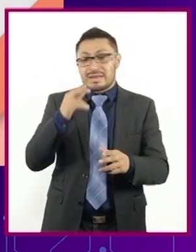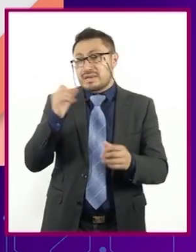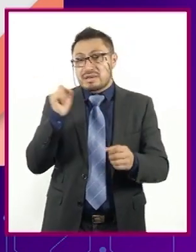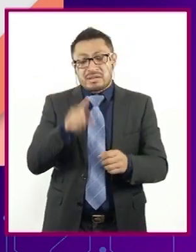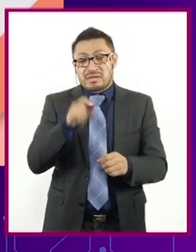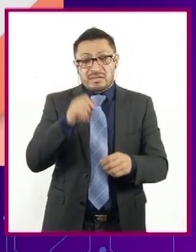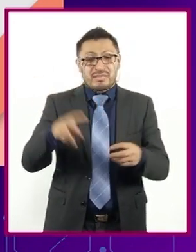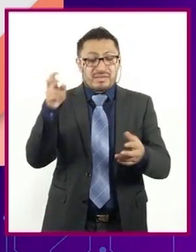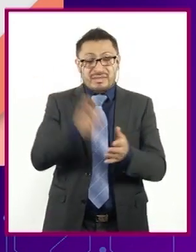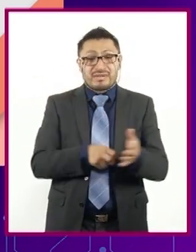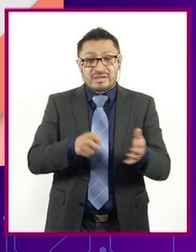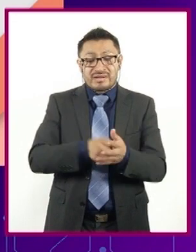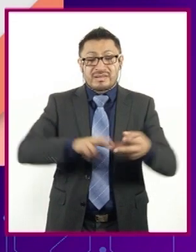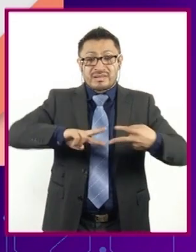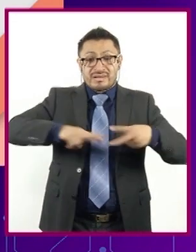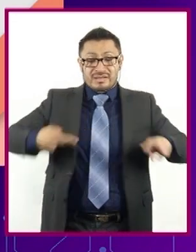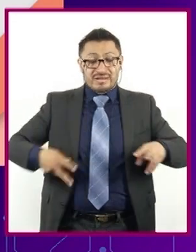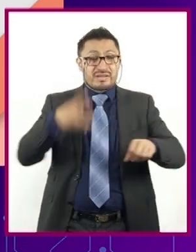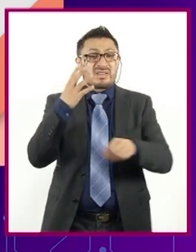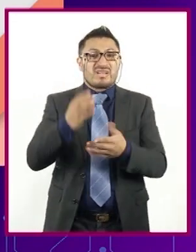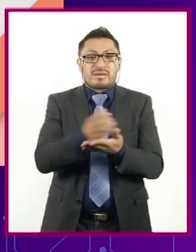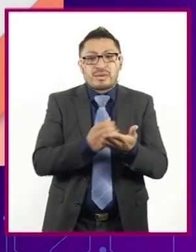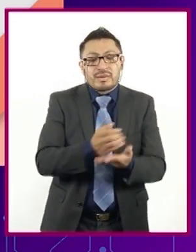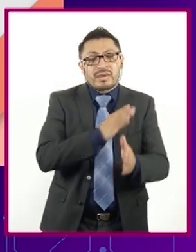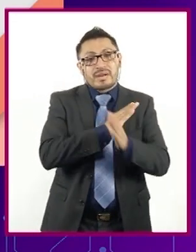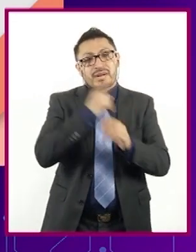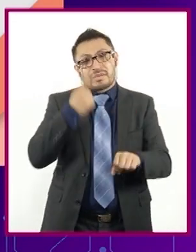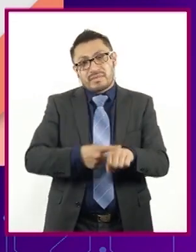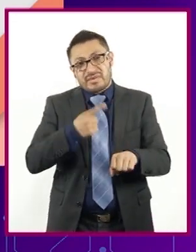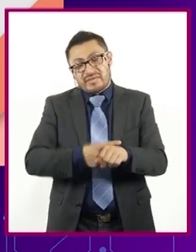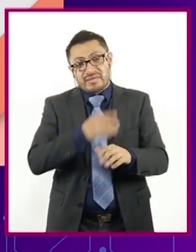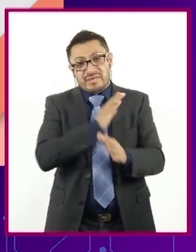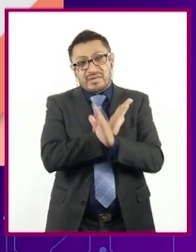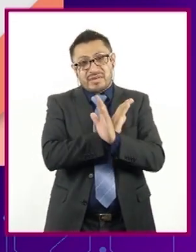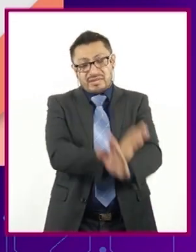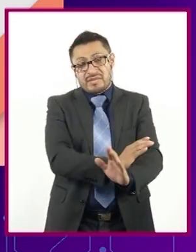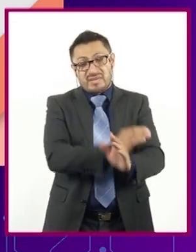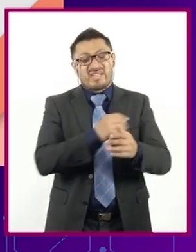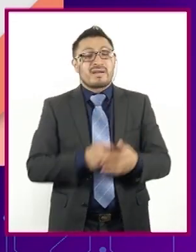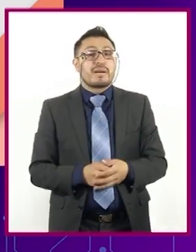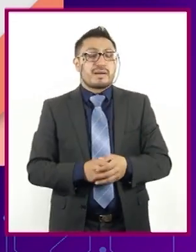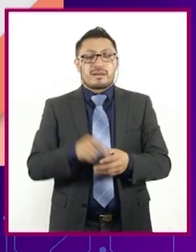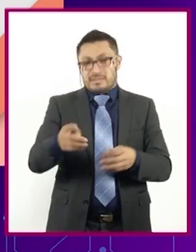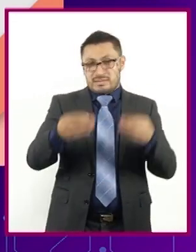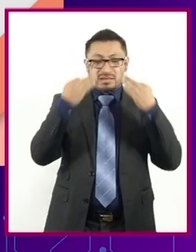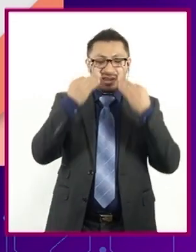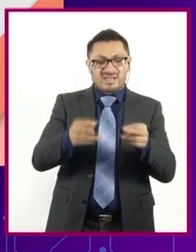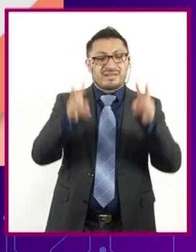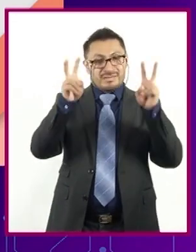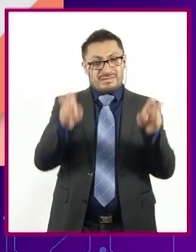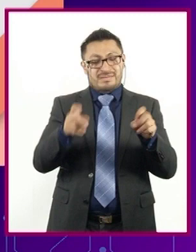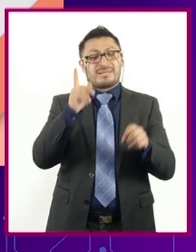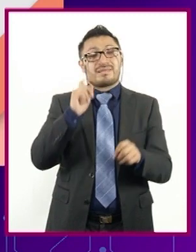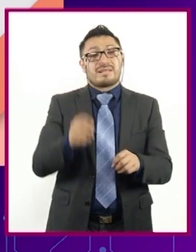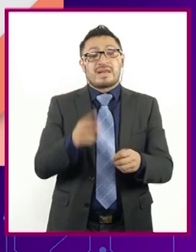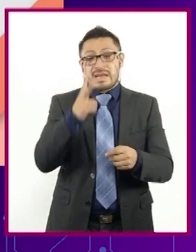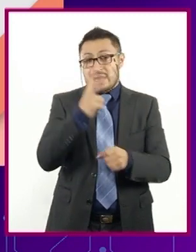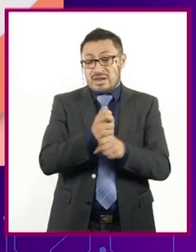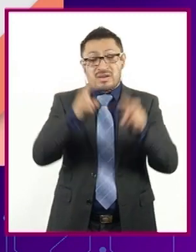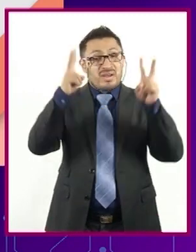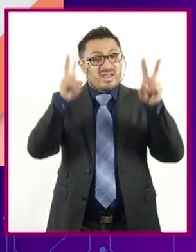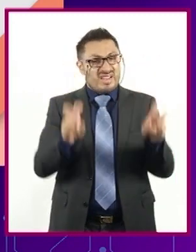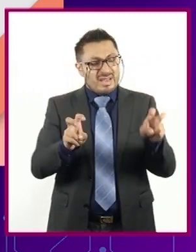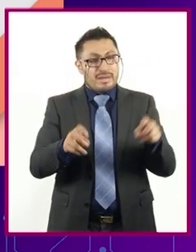genes para curar o prevenir enfermedades genéticas. Como pueden notar, el tema, el subtema y los